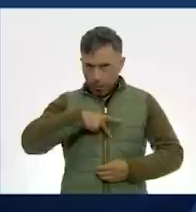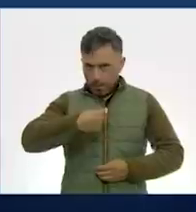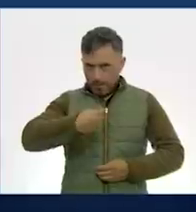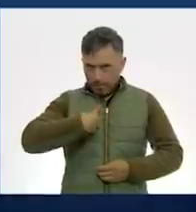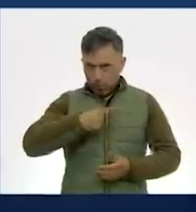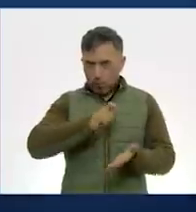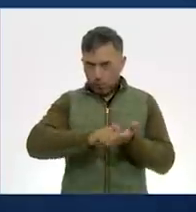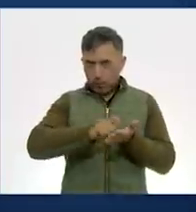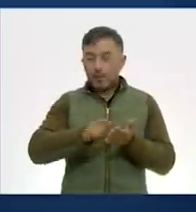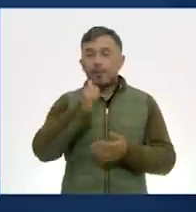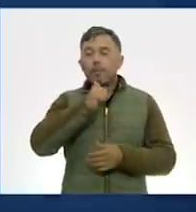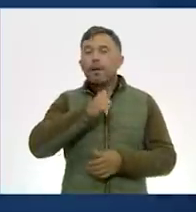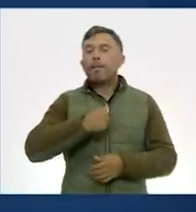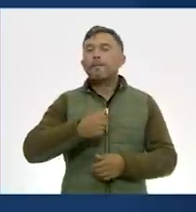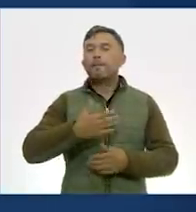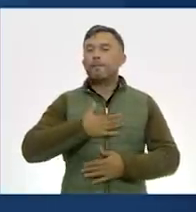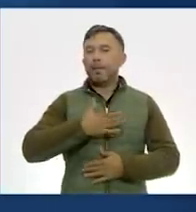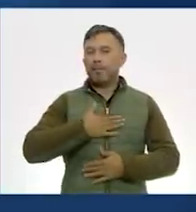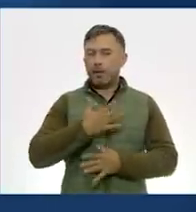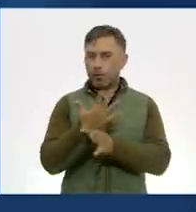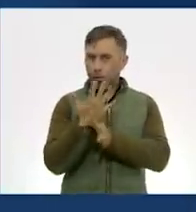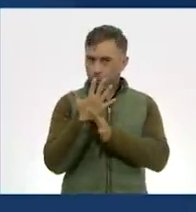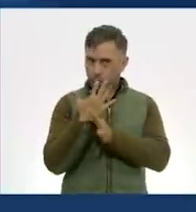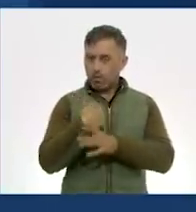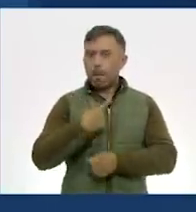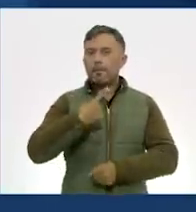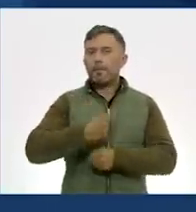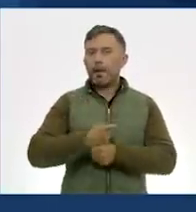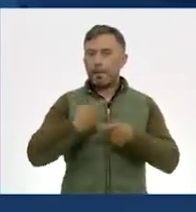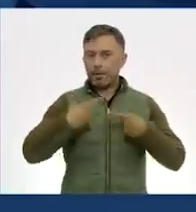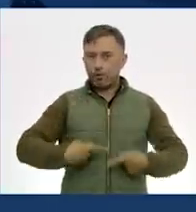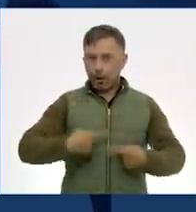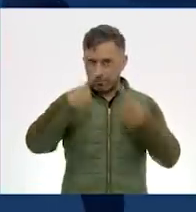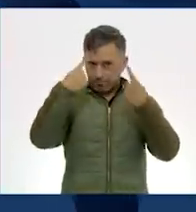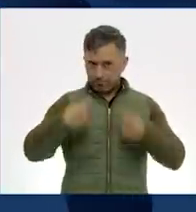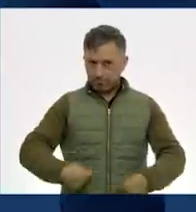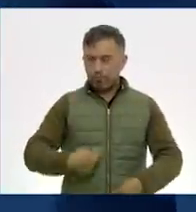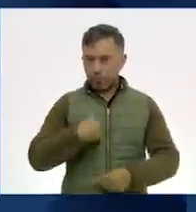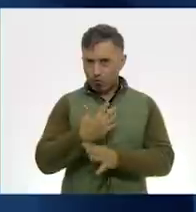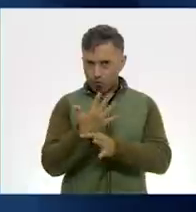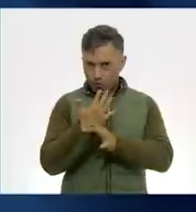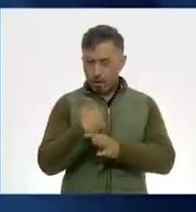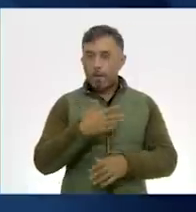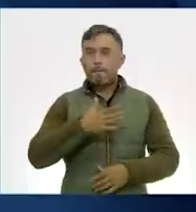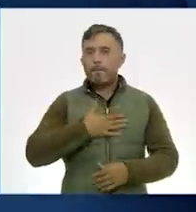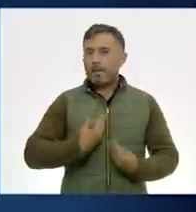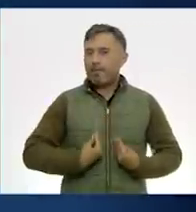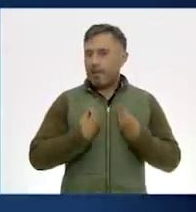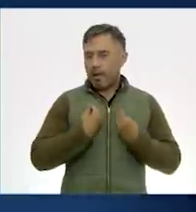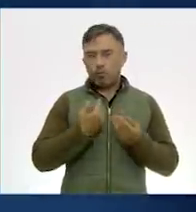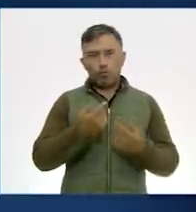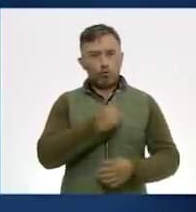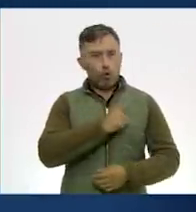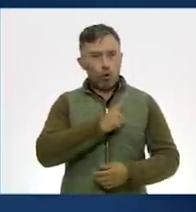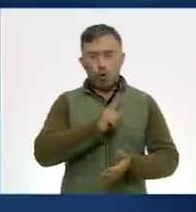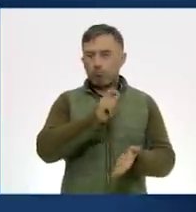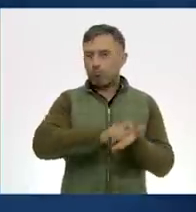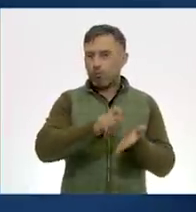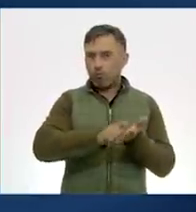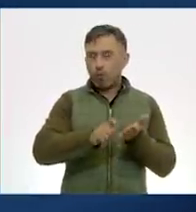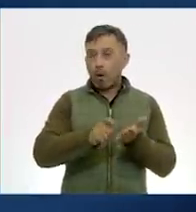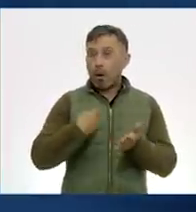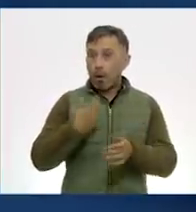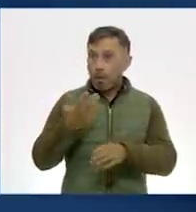en primera persona. El autor escribe su propia vida y no necesita permiso